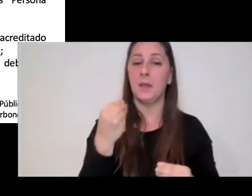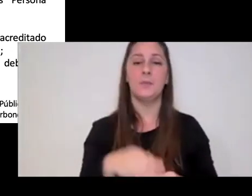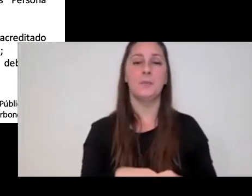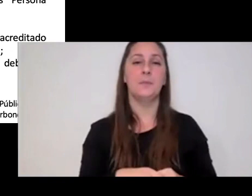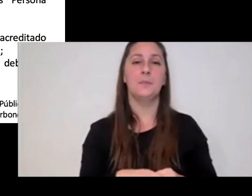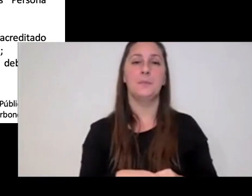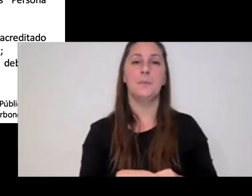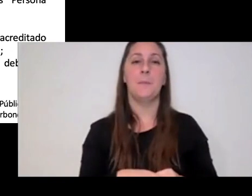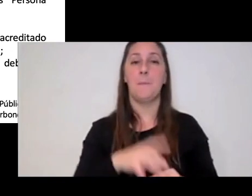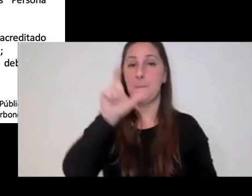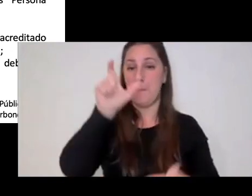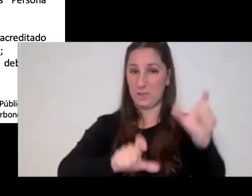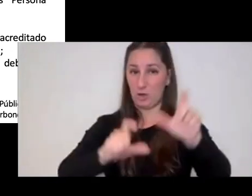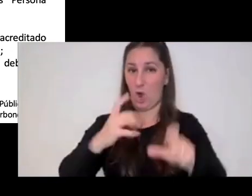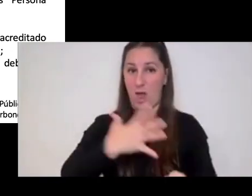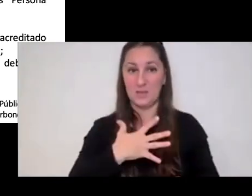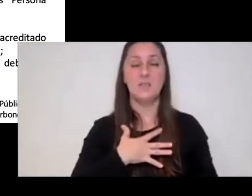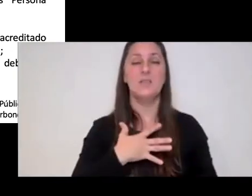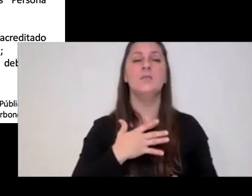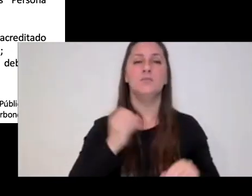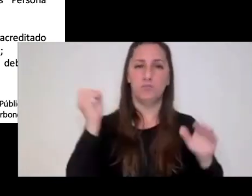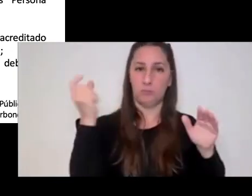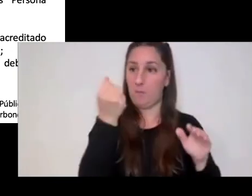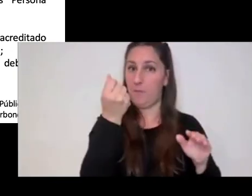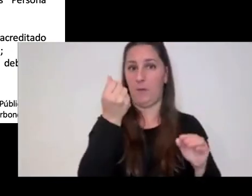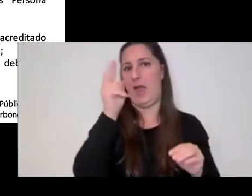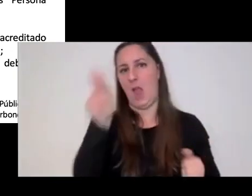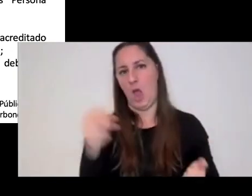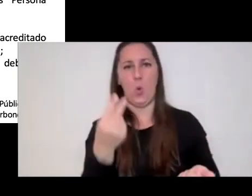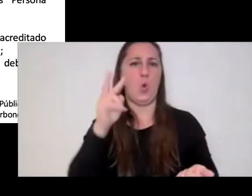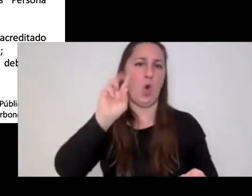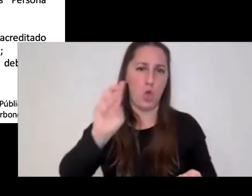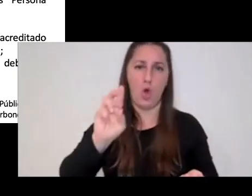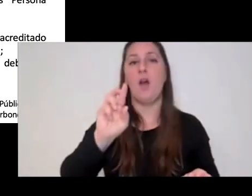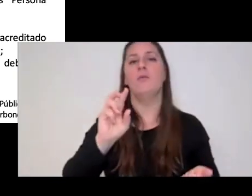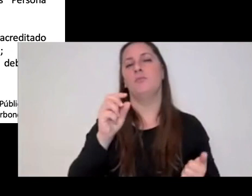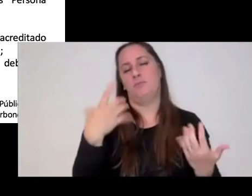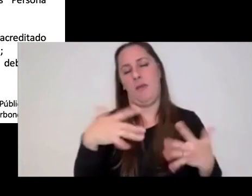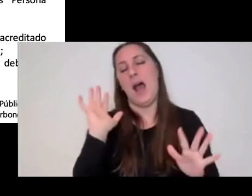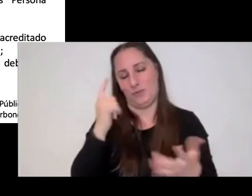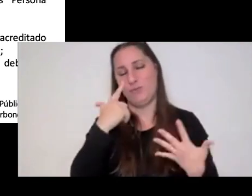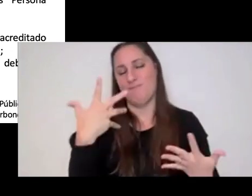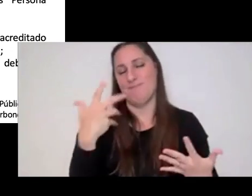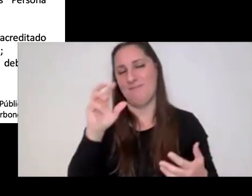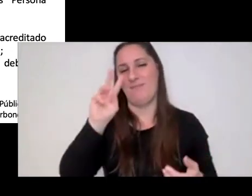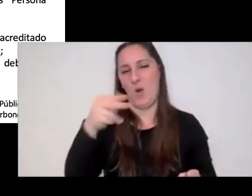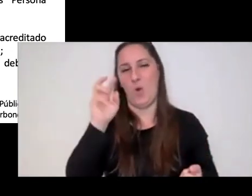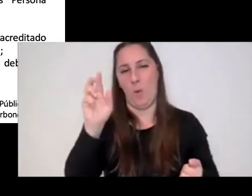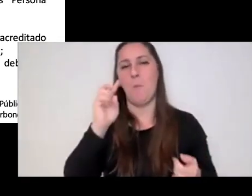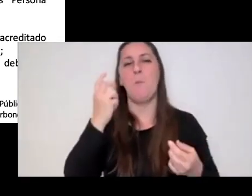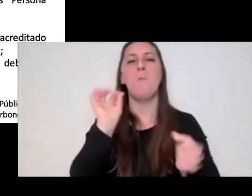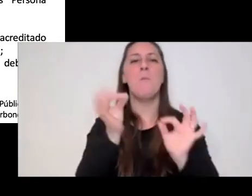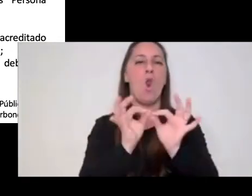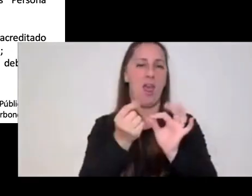que operan sí depositan moneda extranjera. De hecho, lo lógico es que depositen moneda extranjera. Puede ser que se sientan muy tentados a realizar